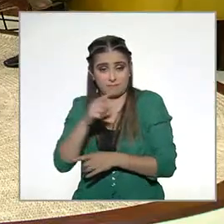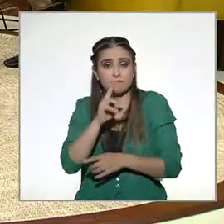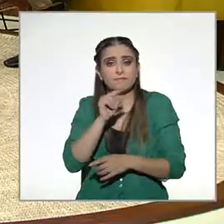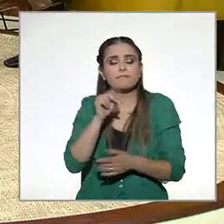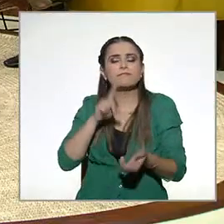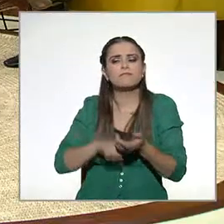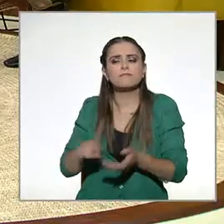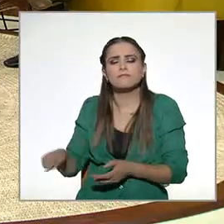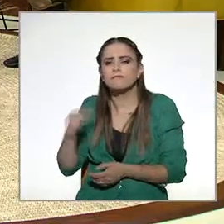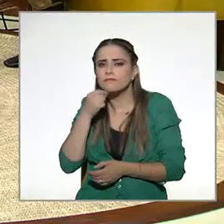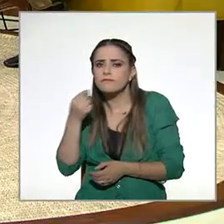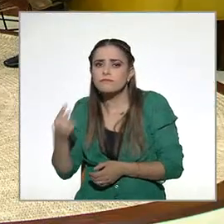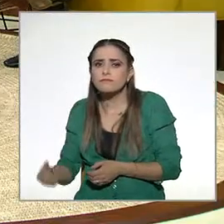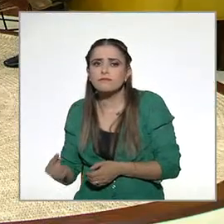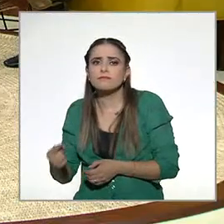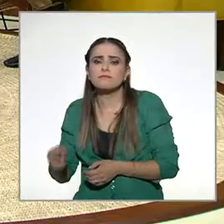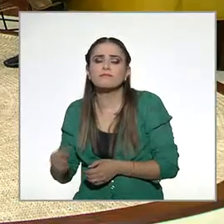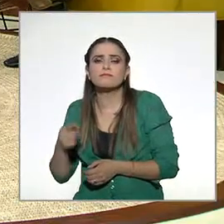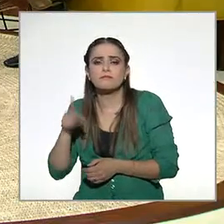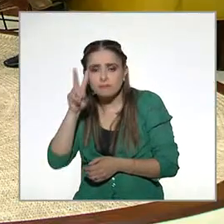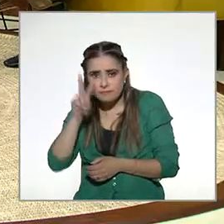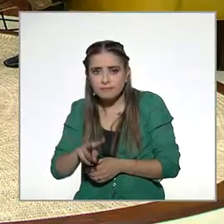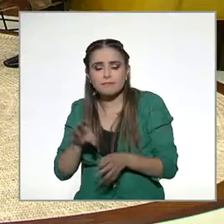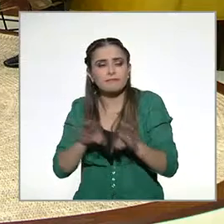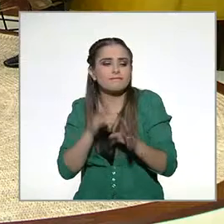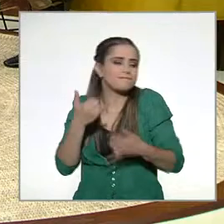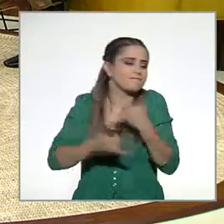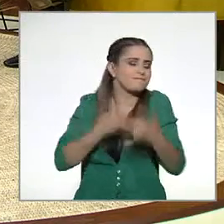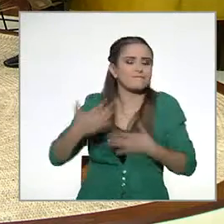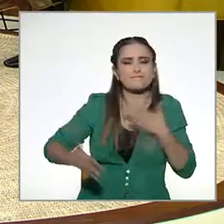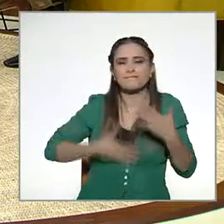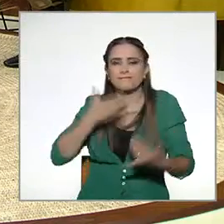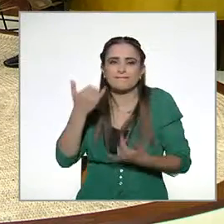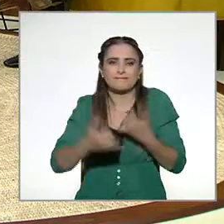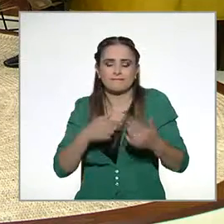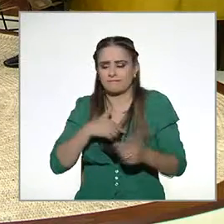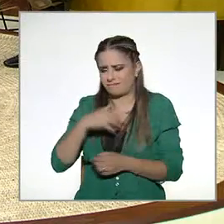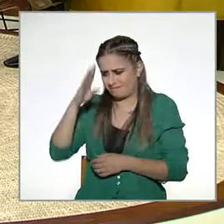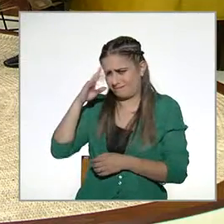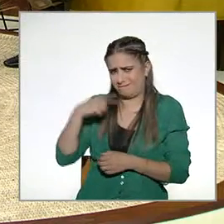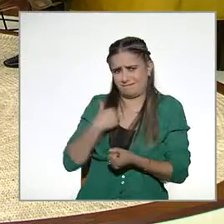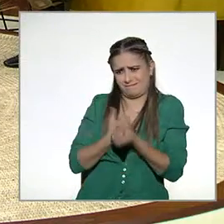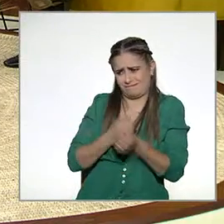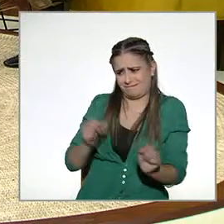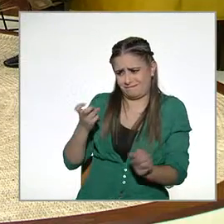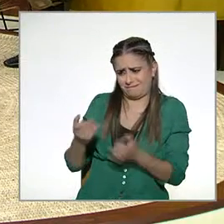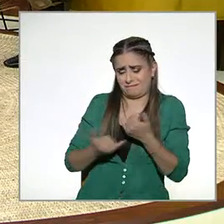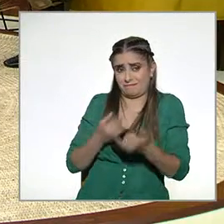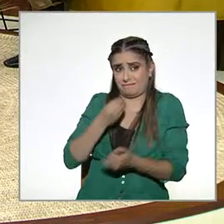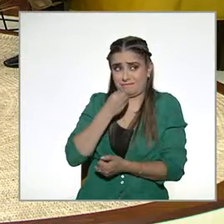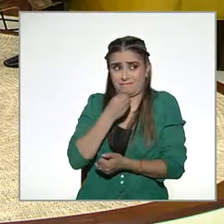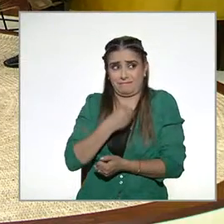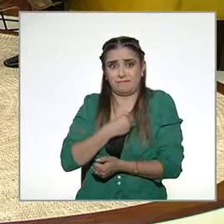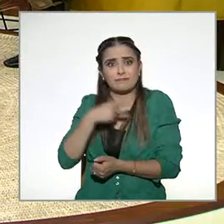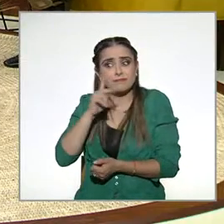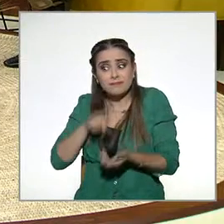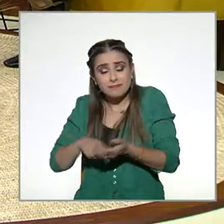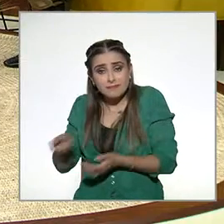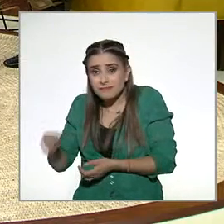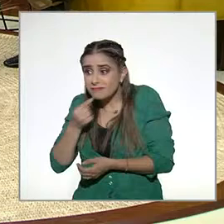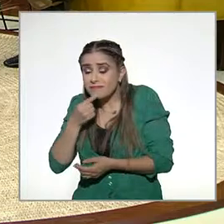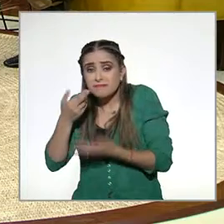que está lo más aburrido su juego, es cuando el niño verdaderamente está jugando, cuando verdaderamente está construyendo, cuando verdaderamente está creando. Está siendo creativo.